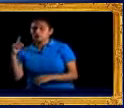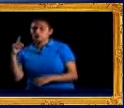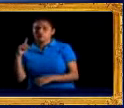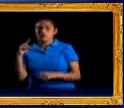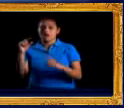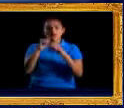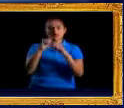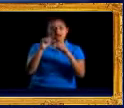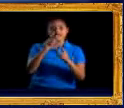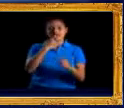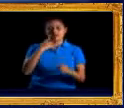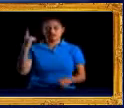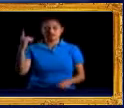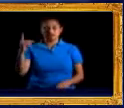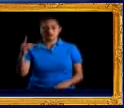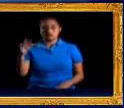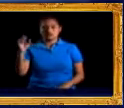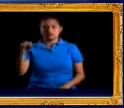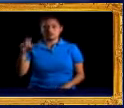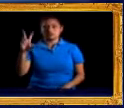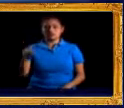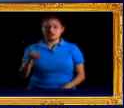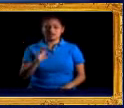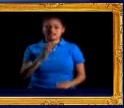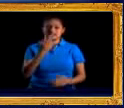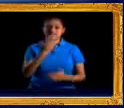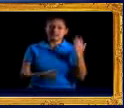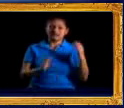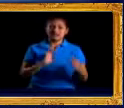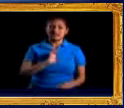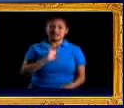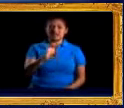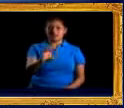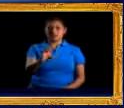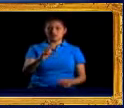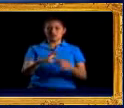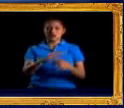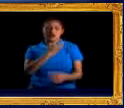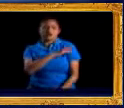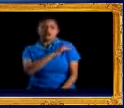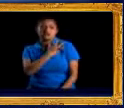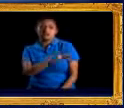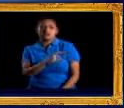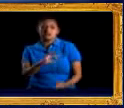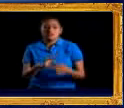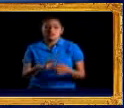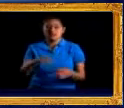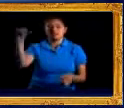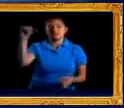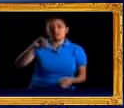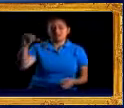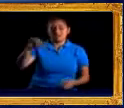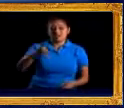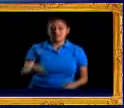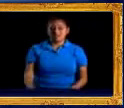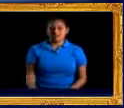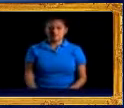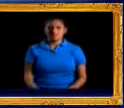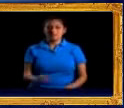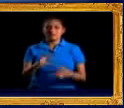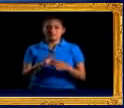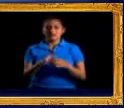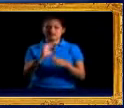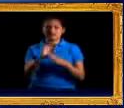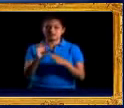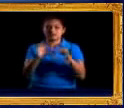de la palabra, sino que se ha ido tras el engaño de las riquezas, tras el engaño de la corrupción, hermano, del sistema